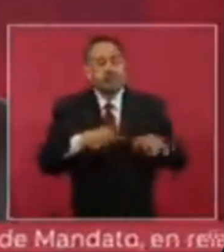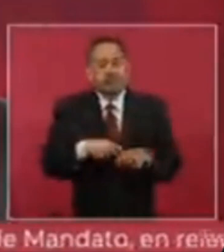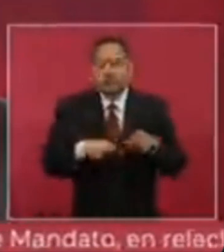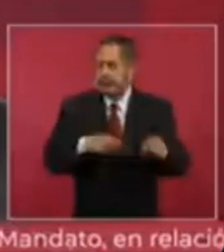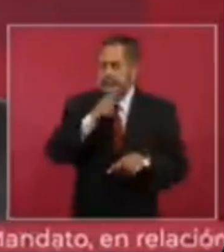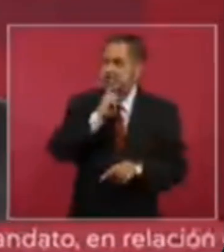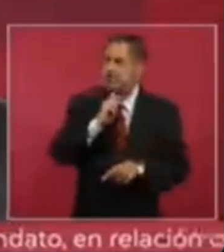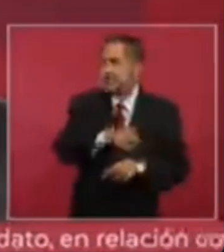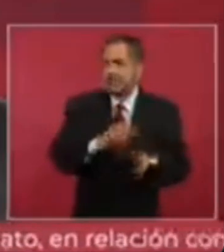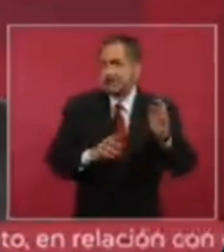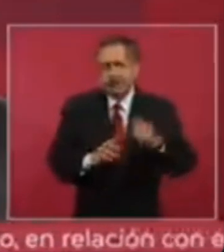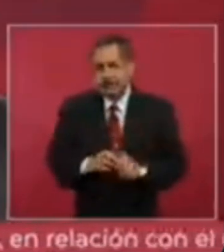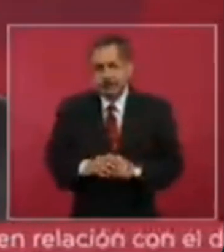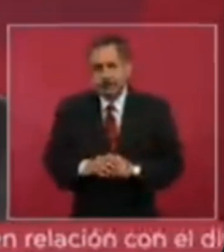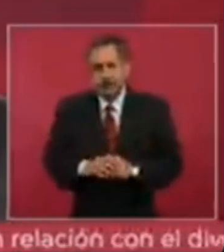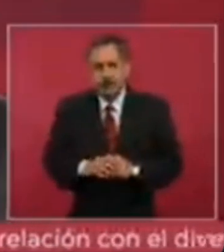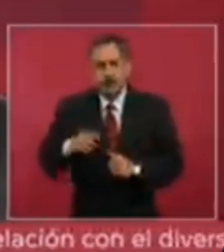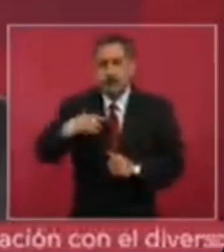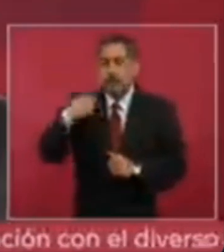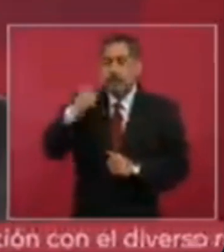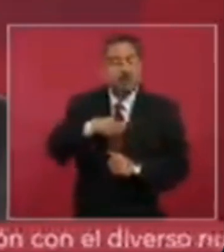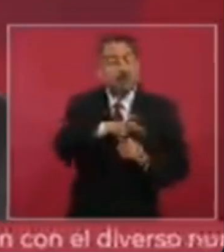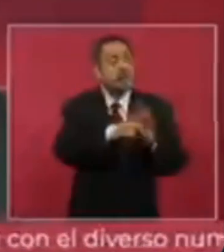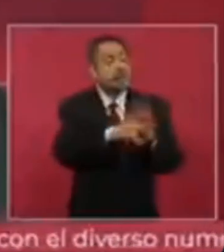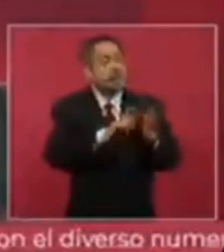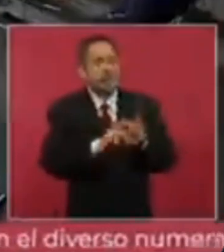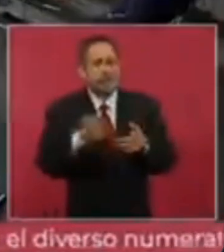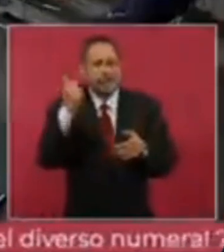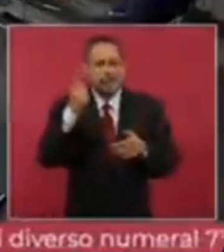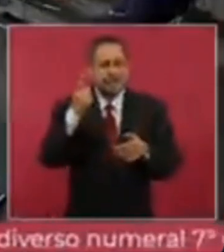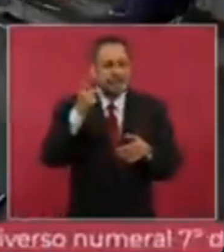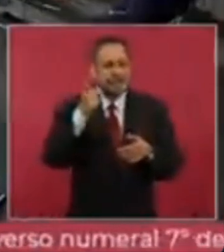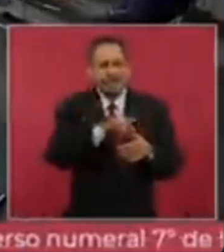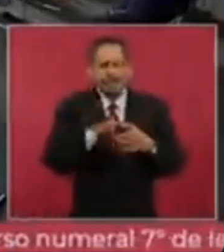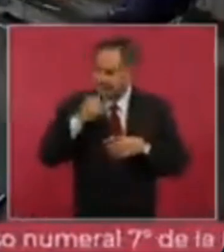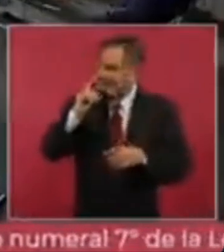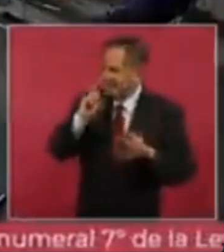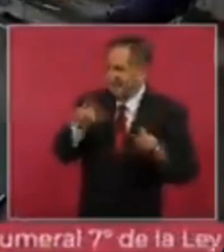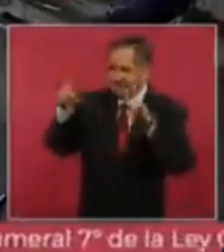a periodistas. A ver también si lo tienes, ¿no?